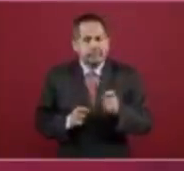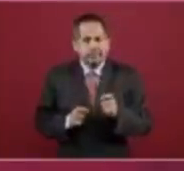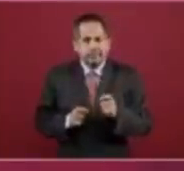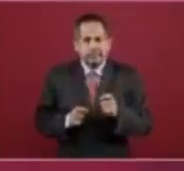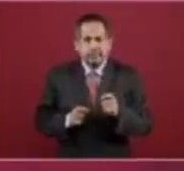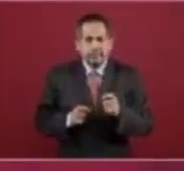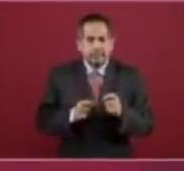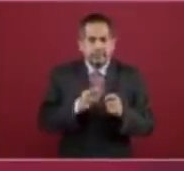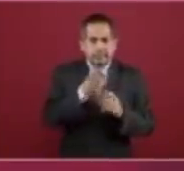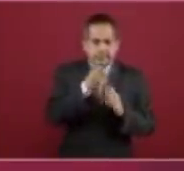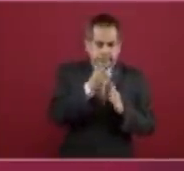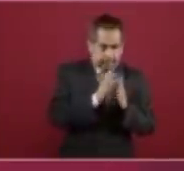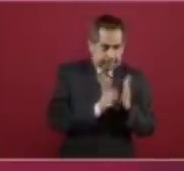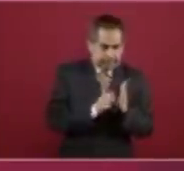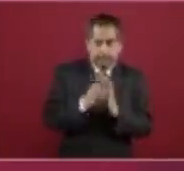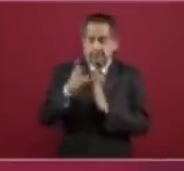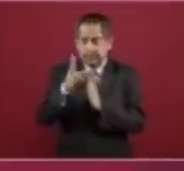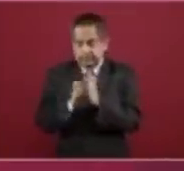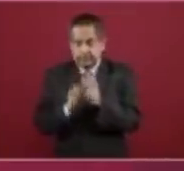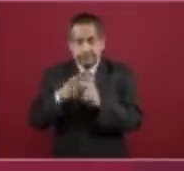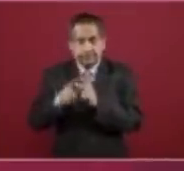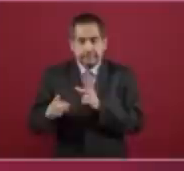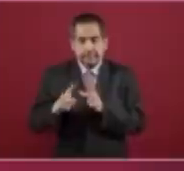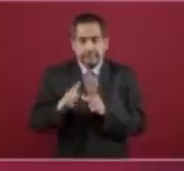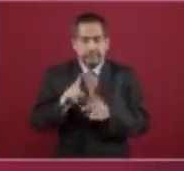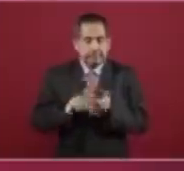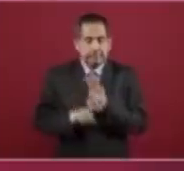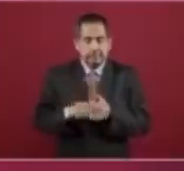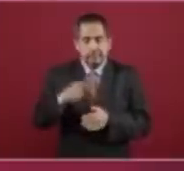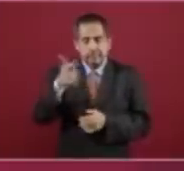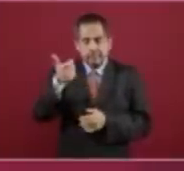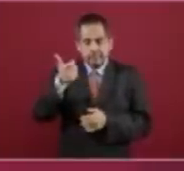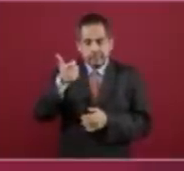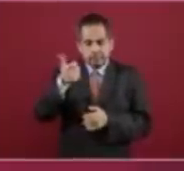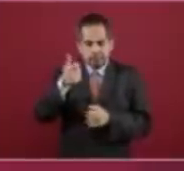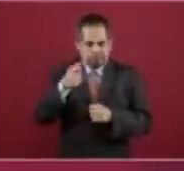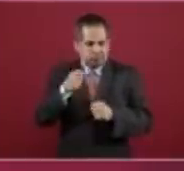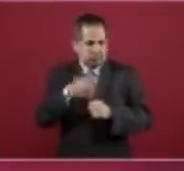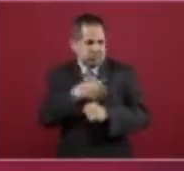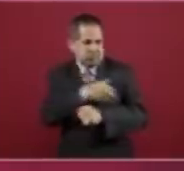trimestre del año. Nuestro peso, así,